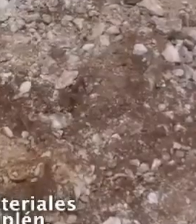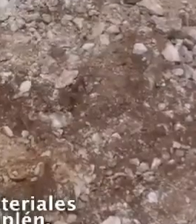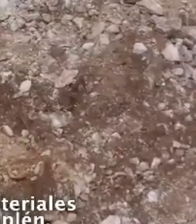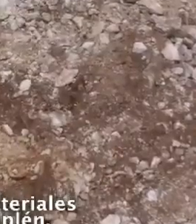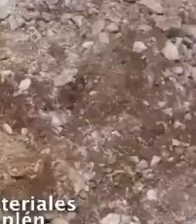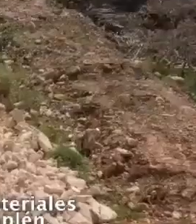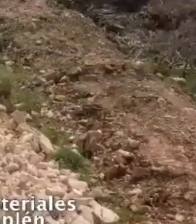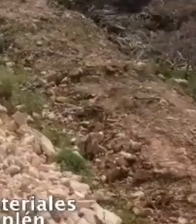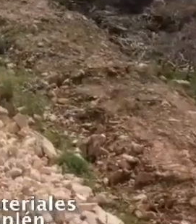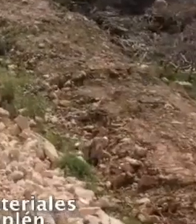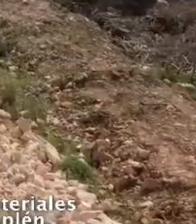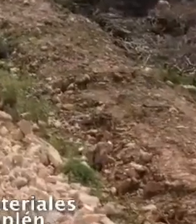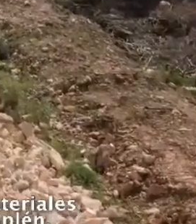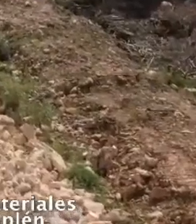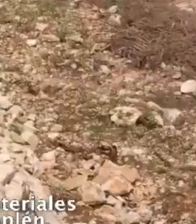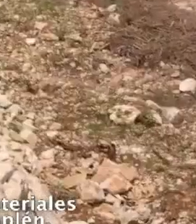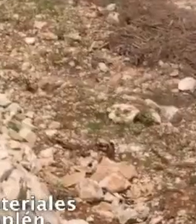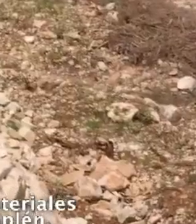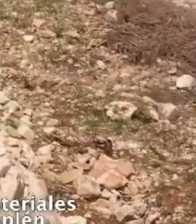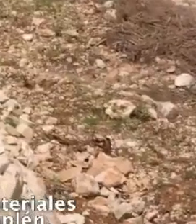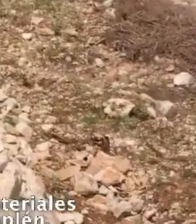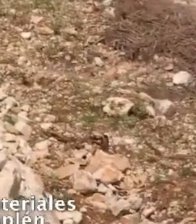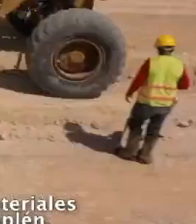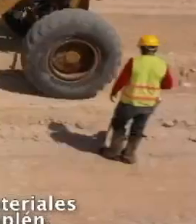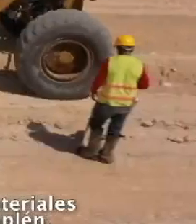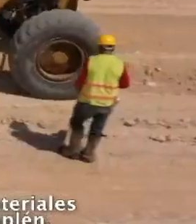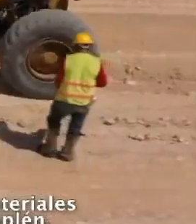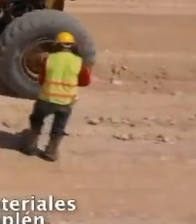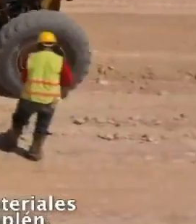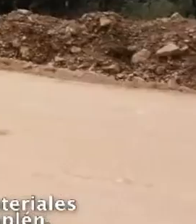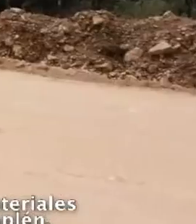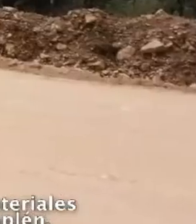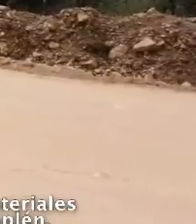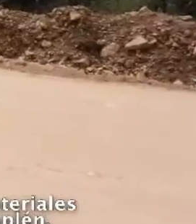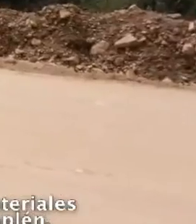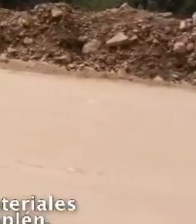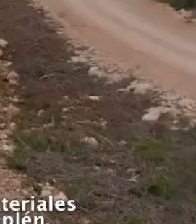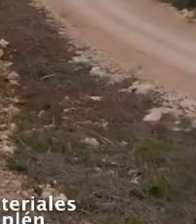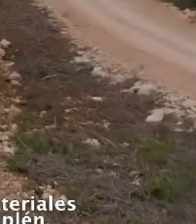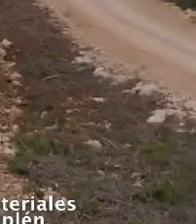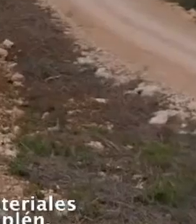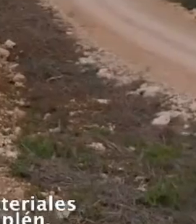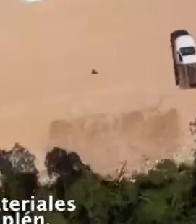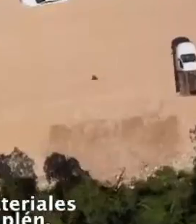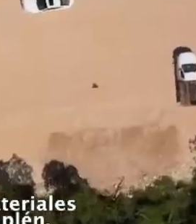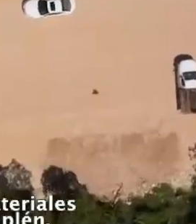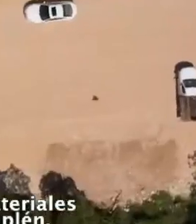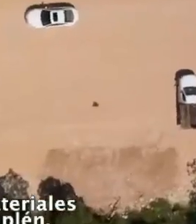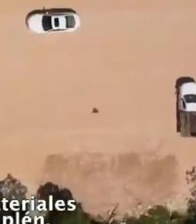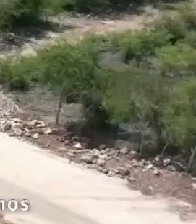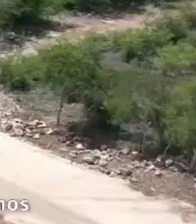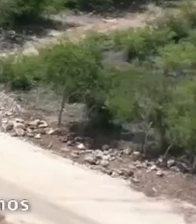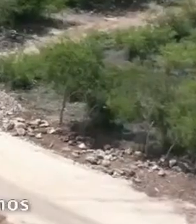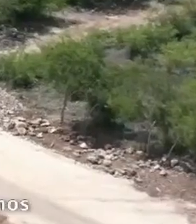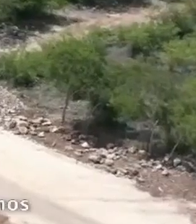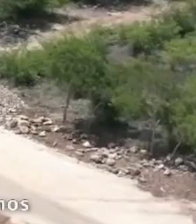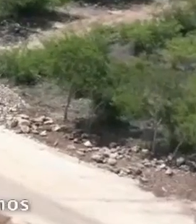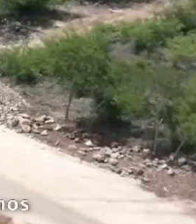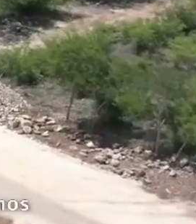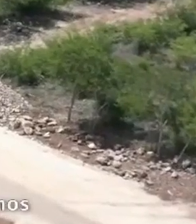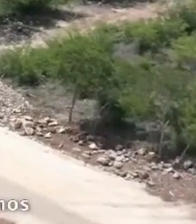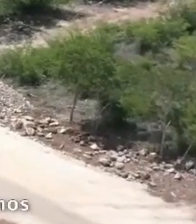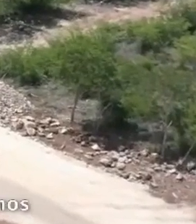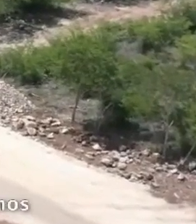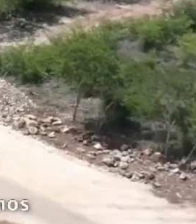en Cacalchen, continúa el acarreo de materiales para compactación, conformación y afinado de terraplén. En el tramo